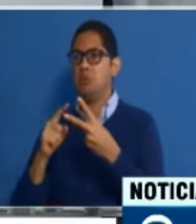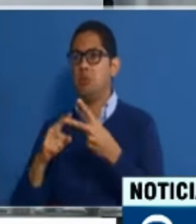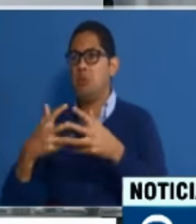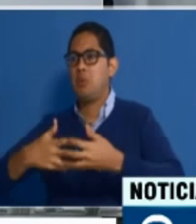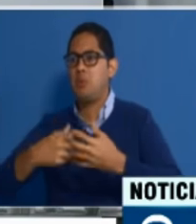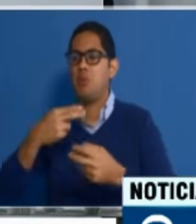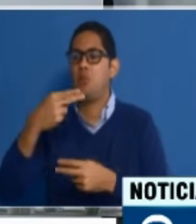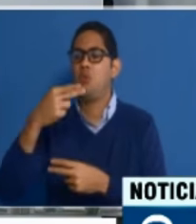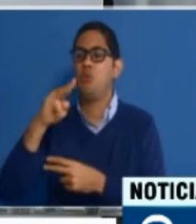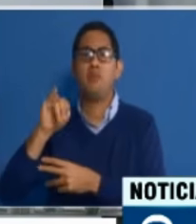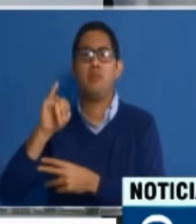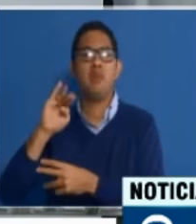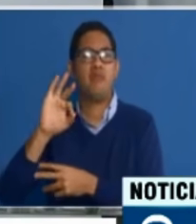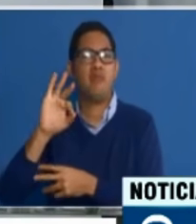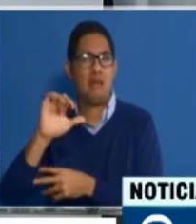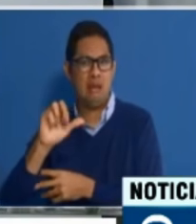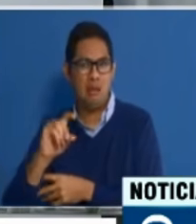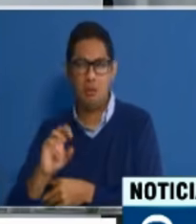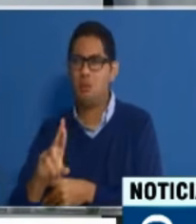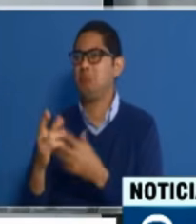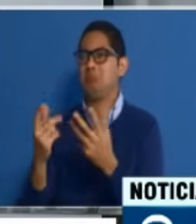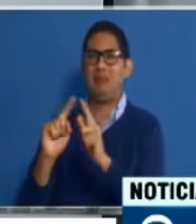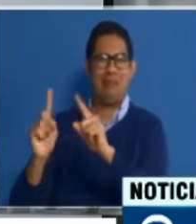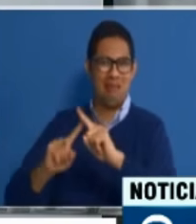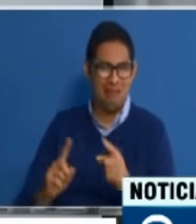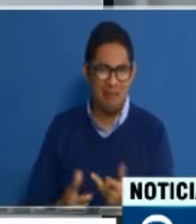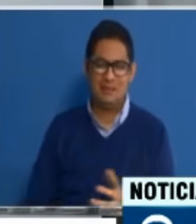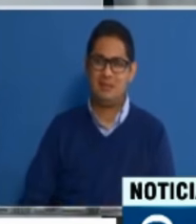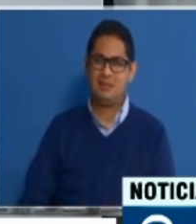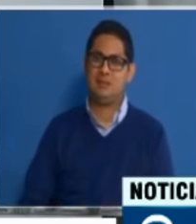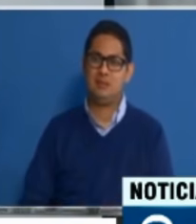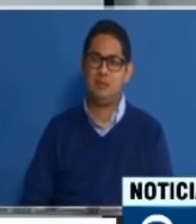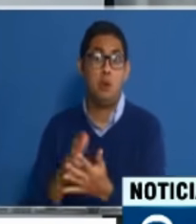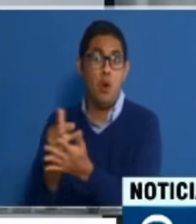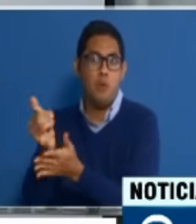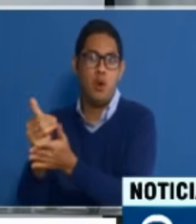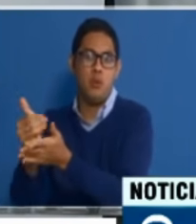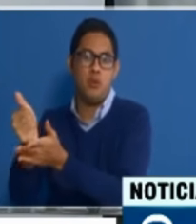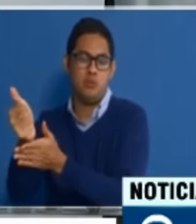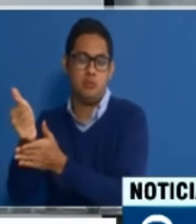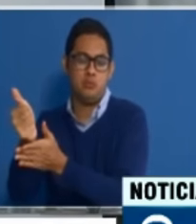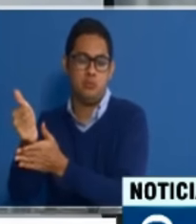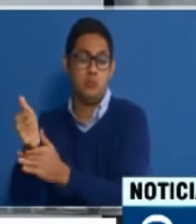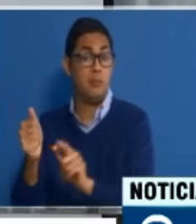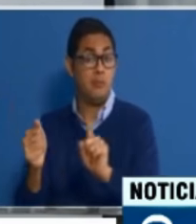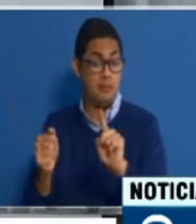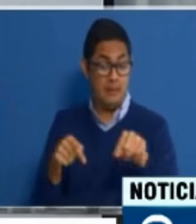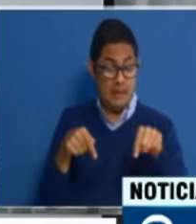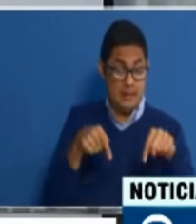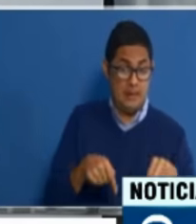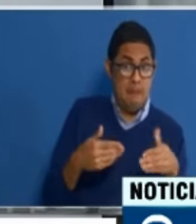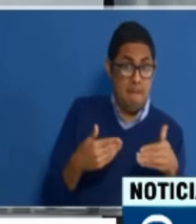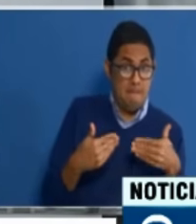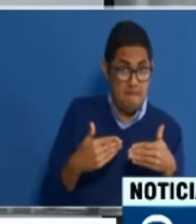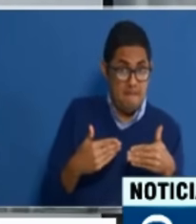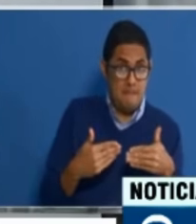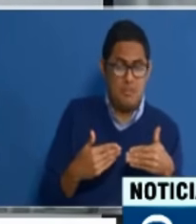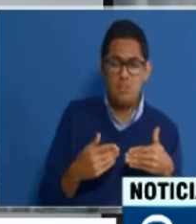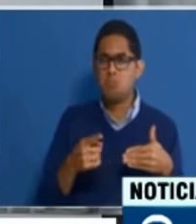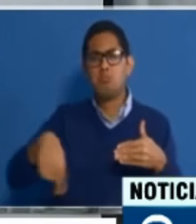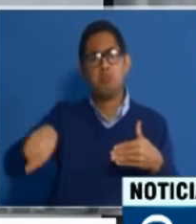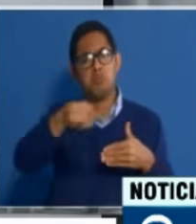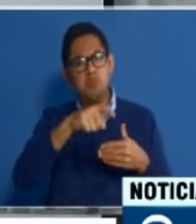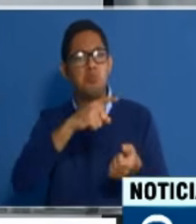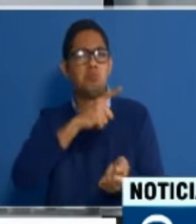para no tener nosotros como país, los panameños, doctores, doctoras,